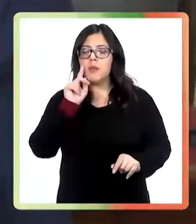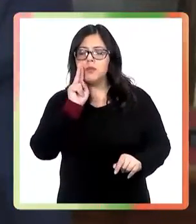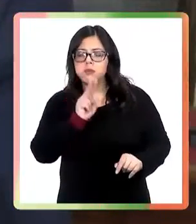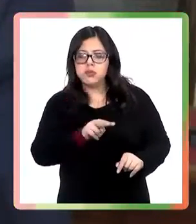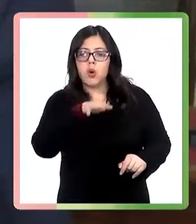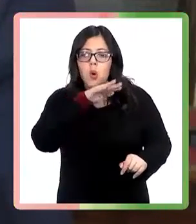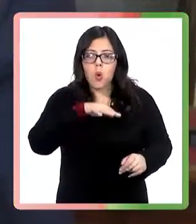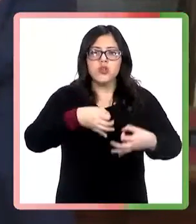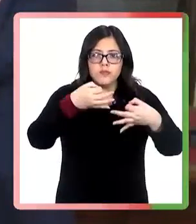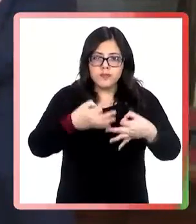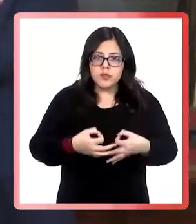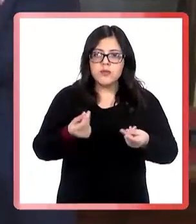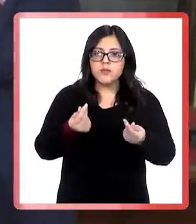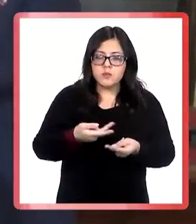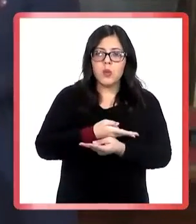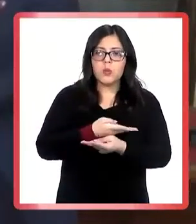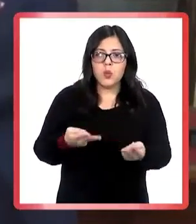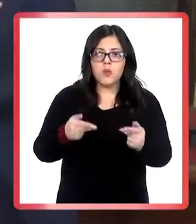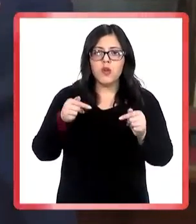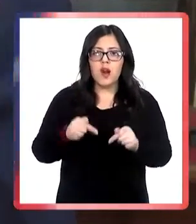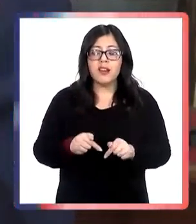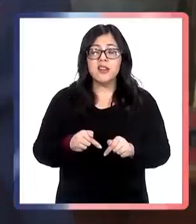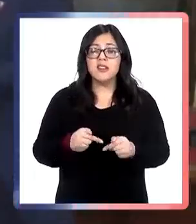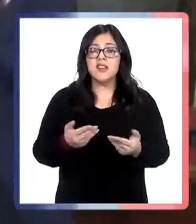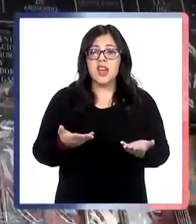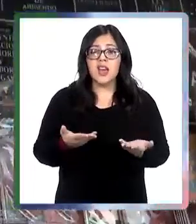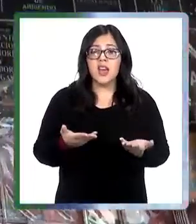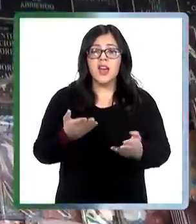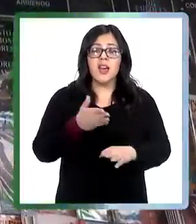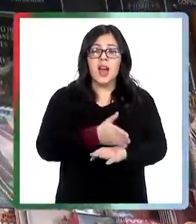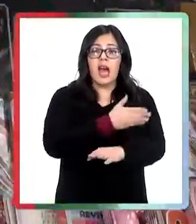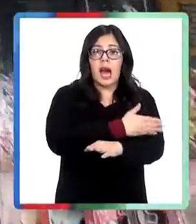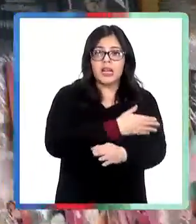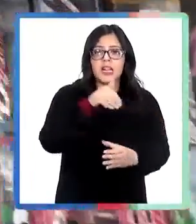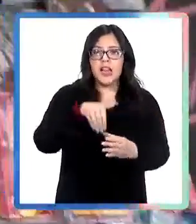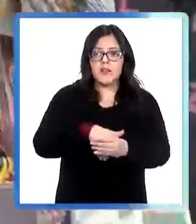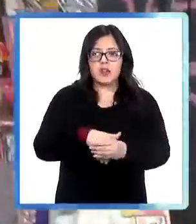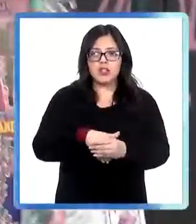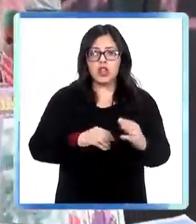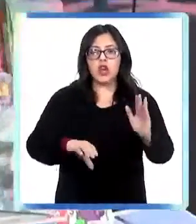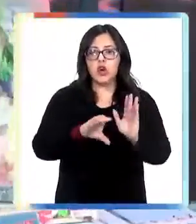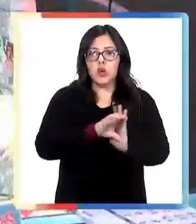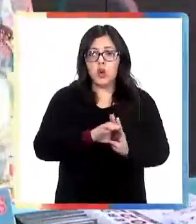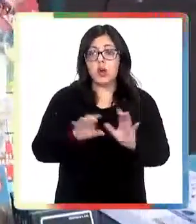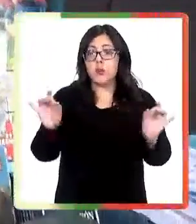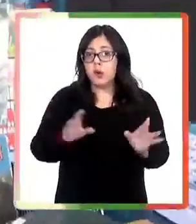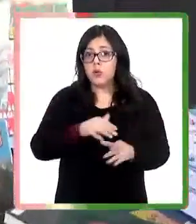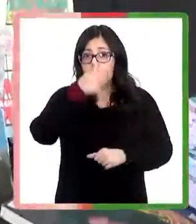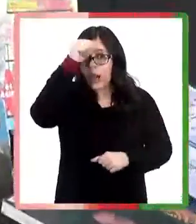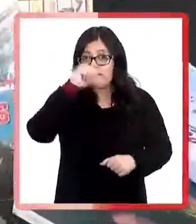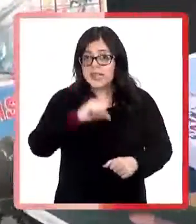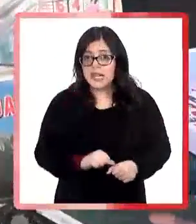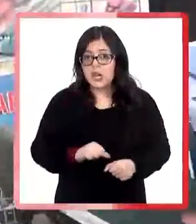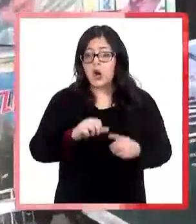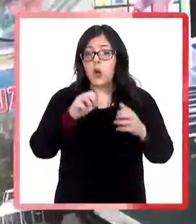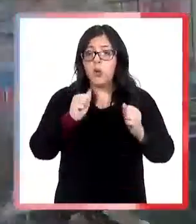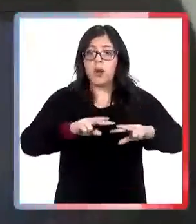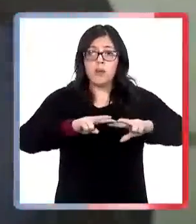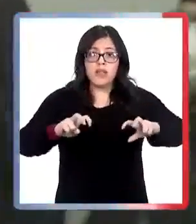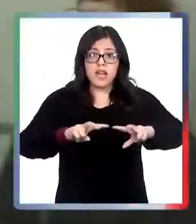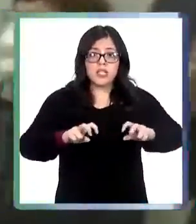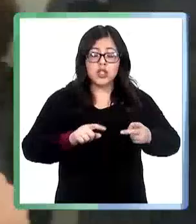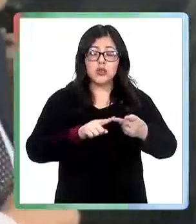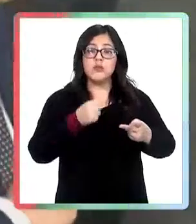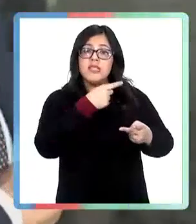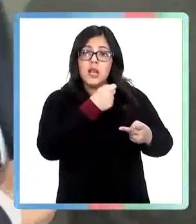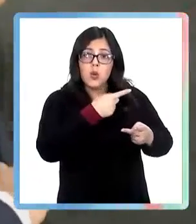determinar el uso correcto de los recursos públicos en este periodo previo al plebiscito constitucional. Y en caso de que haya sanciones, puede terminar